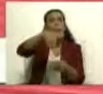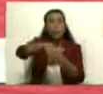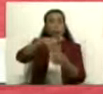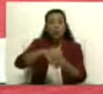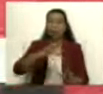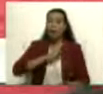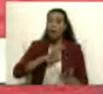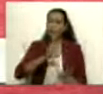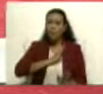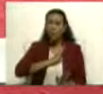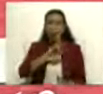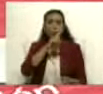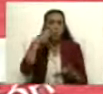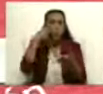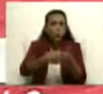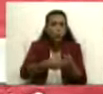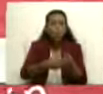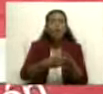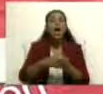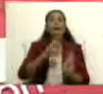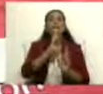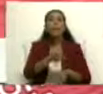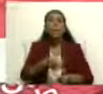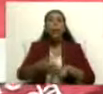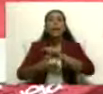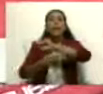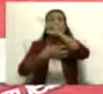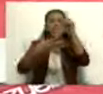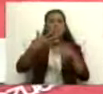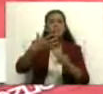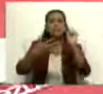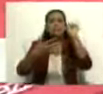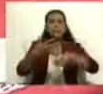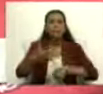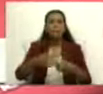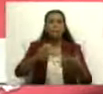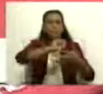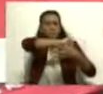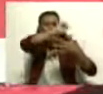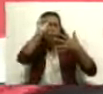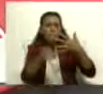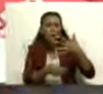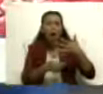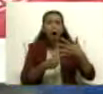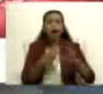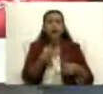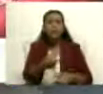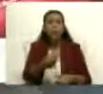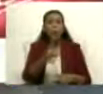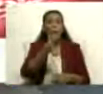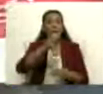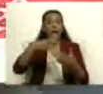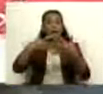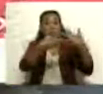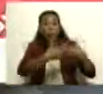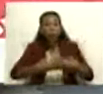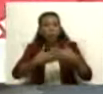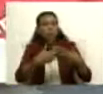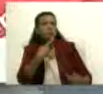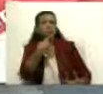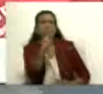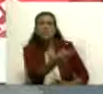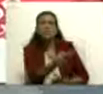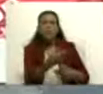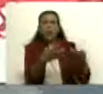centros electorales a 5 veces sí a decirle a la Exxon, a Estados Unidos y a